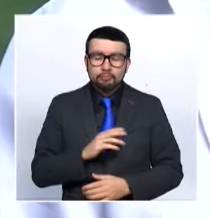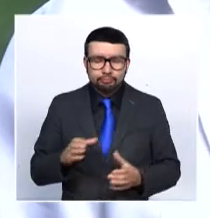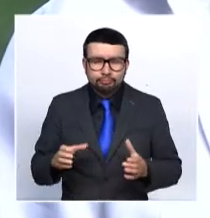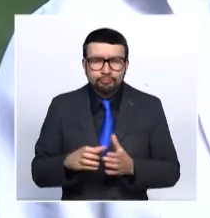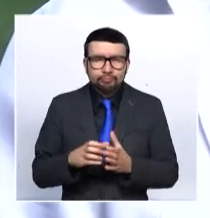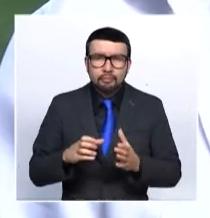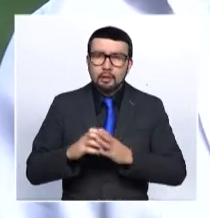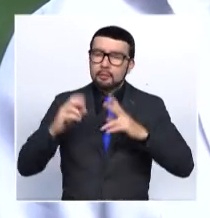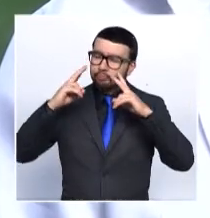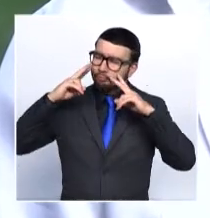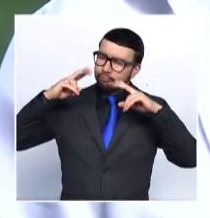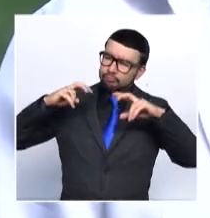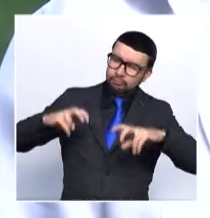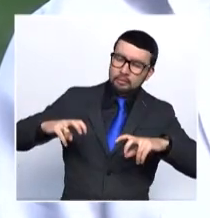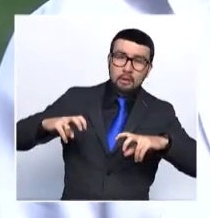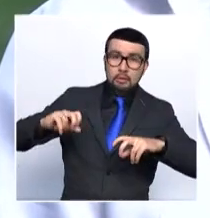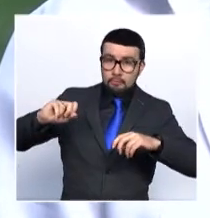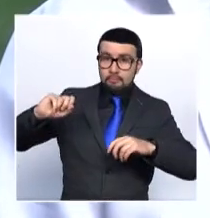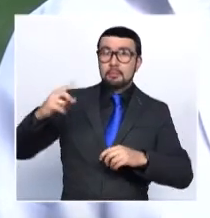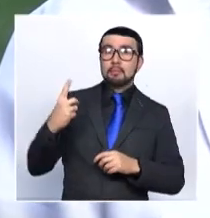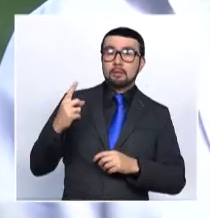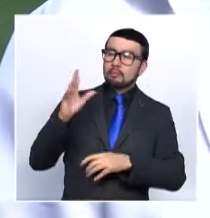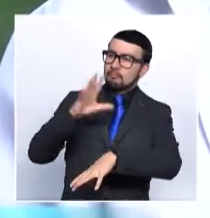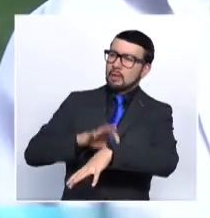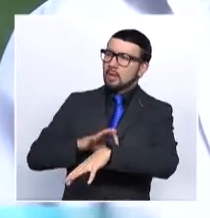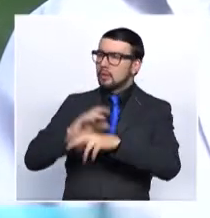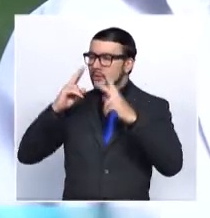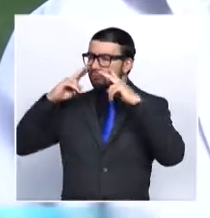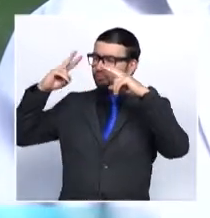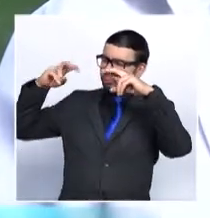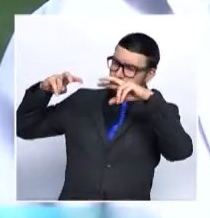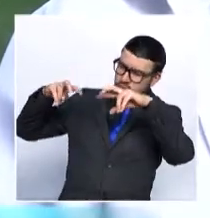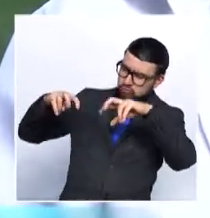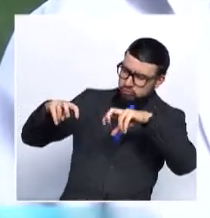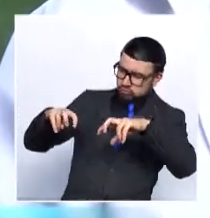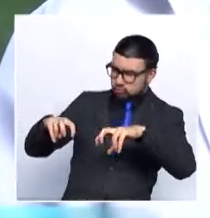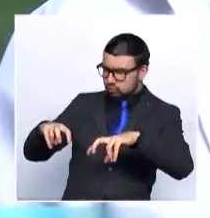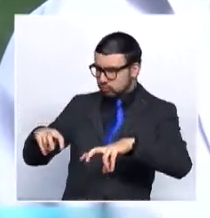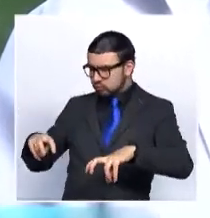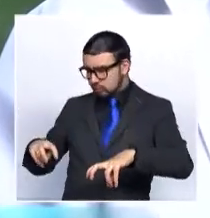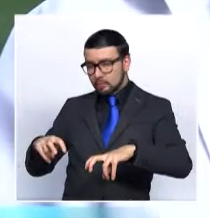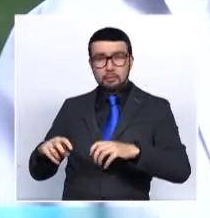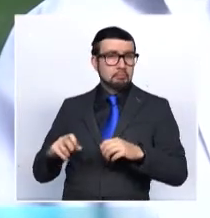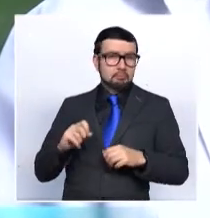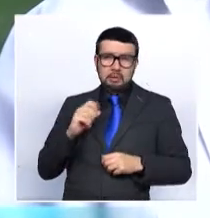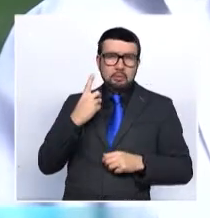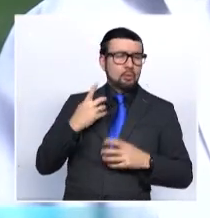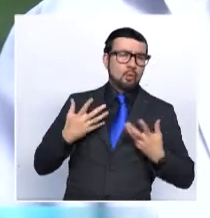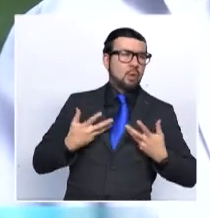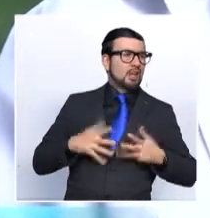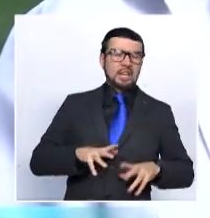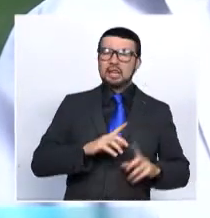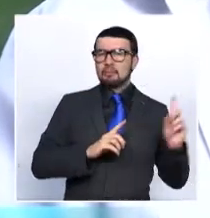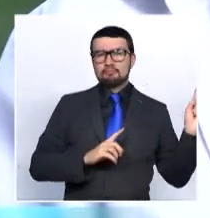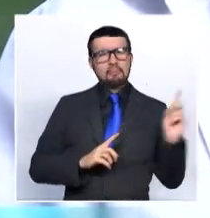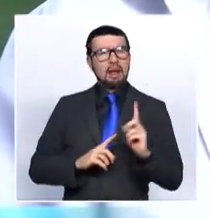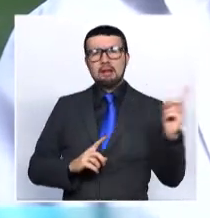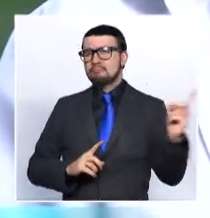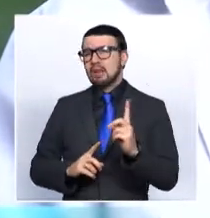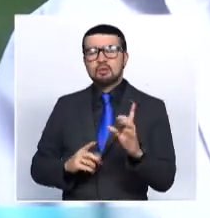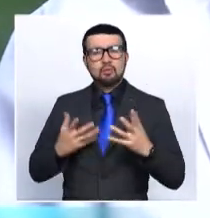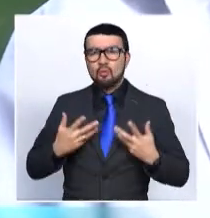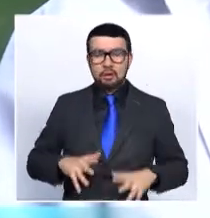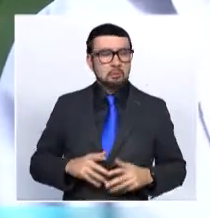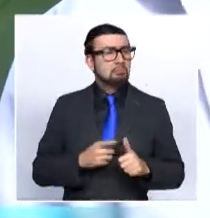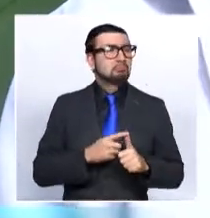cual se hace una valoración inicial por el médico, ya sea el doctor Jorge Enrique o cualquiera de nosotros del equipo de la consulta integrativa, que está el doctor